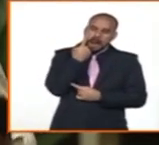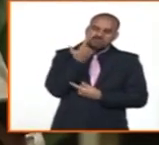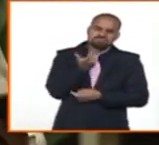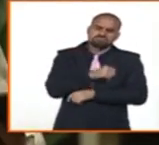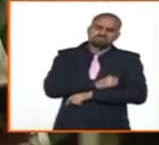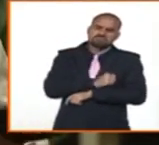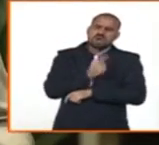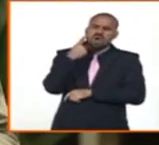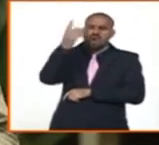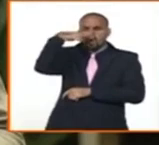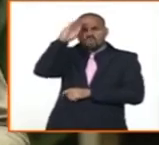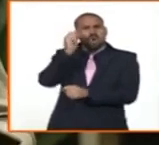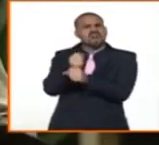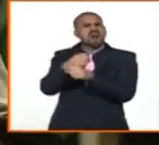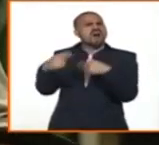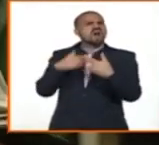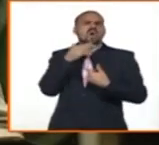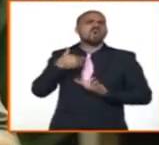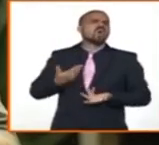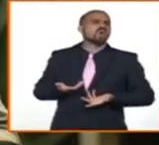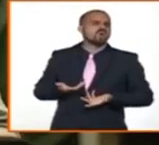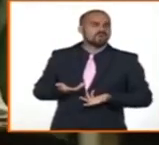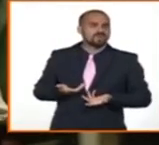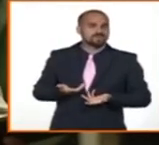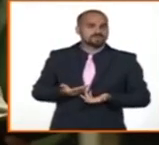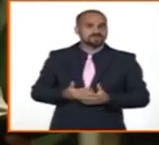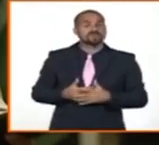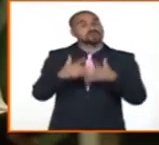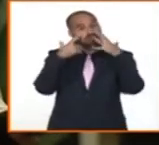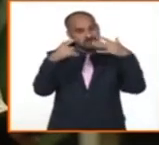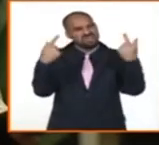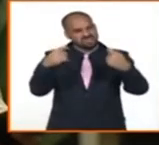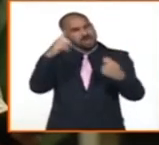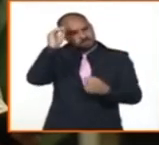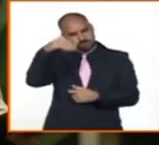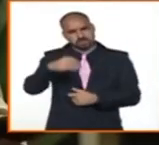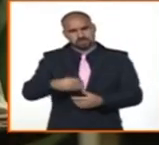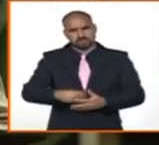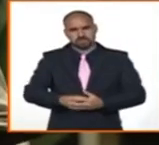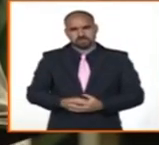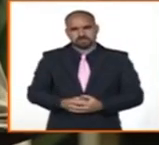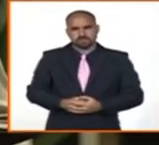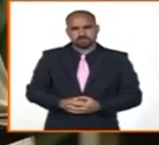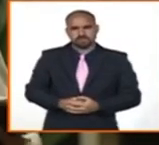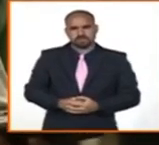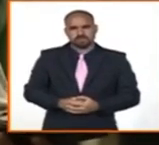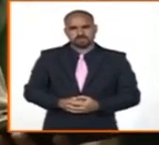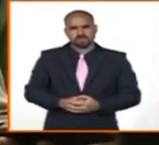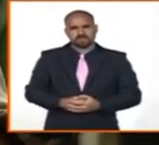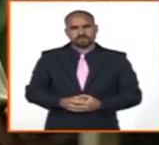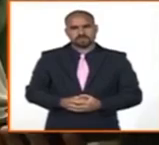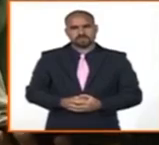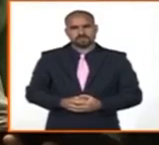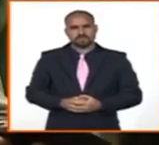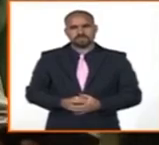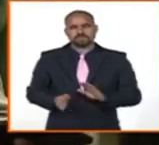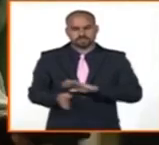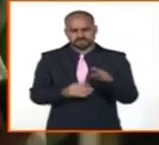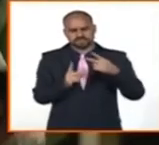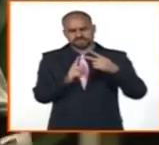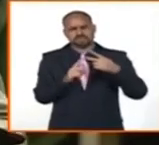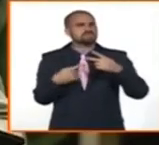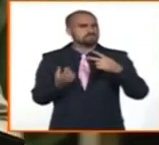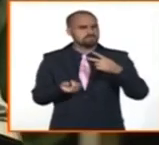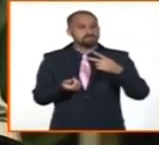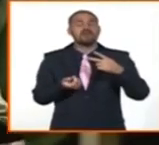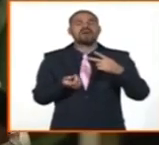¿no? Eso por un lado. Es importante que se sepa eso y ese proceso interno. El segundo punto tiene que ver con esto,